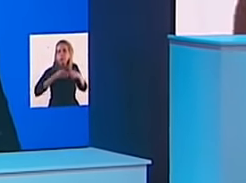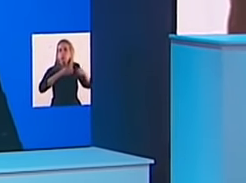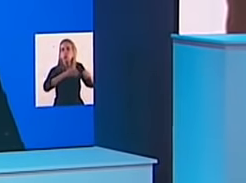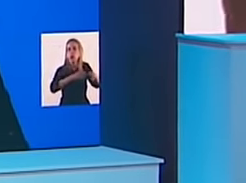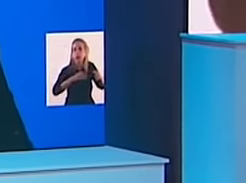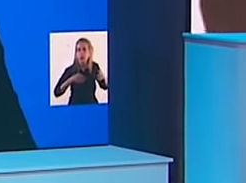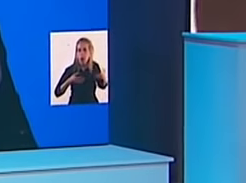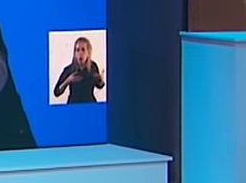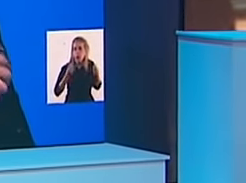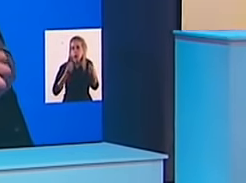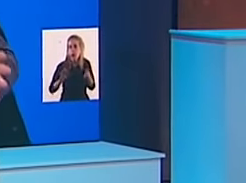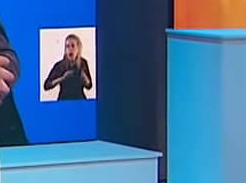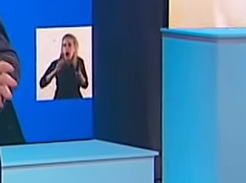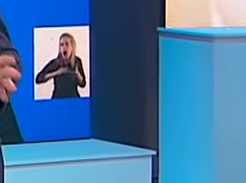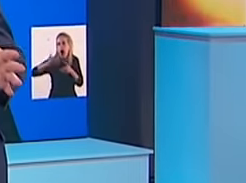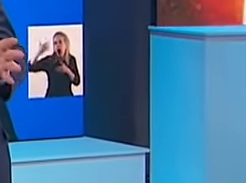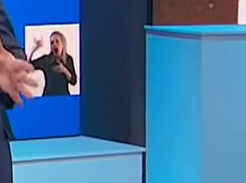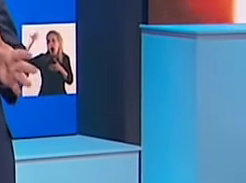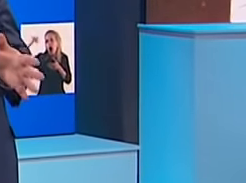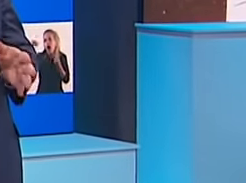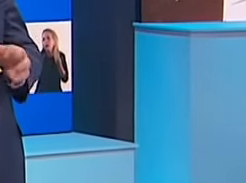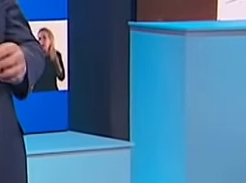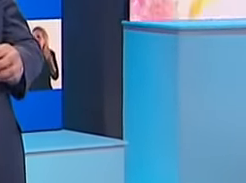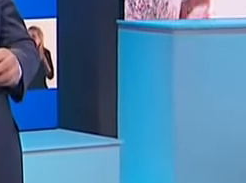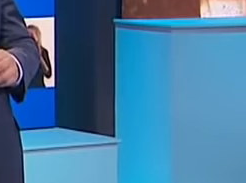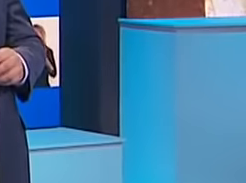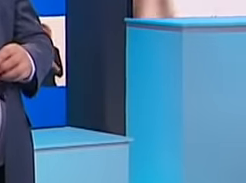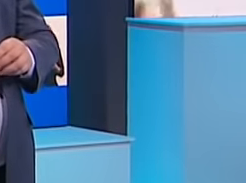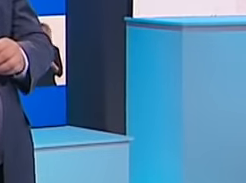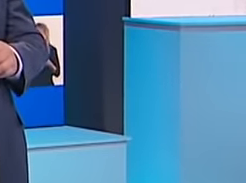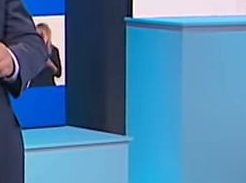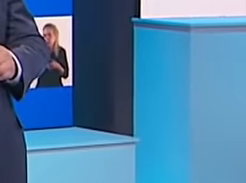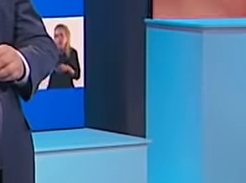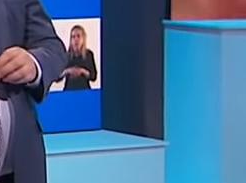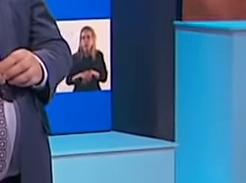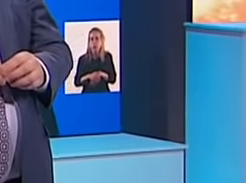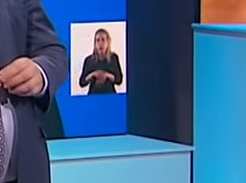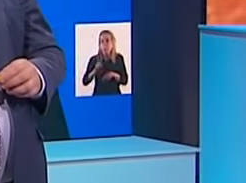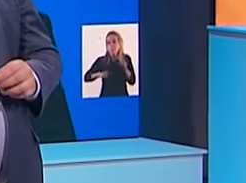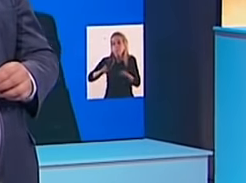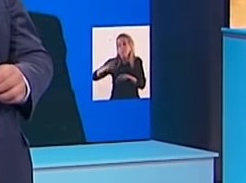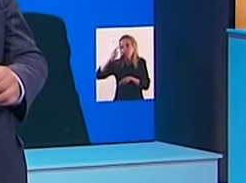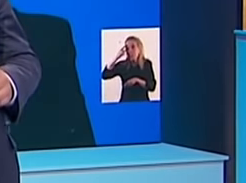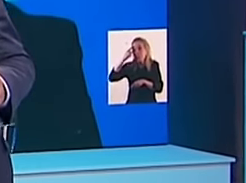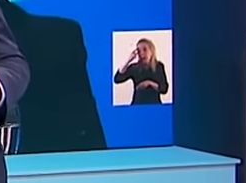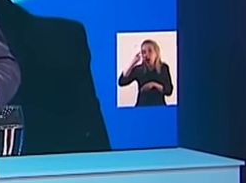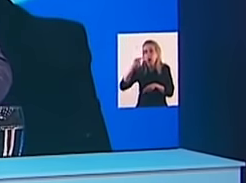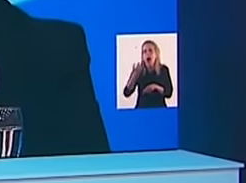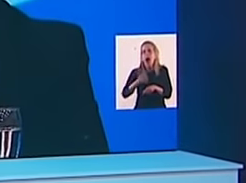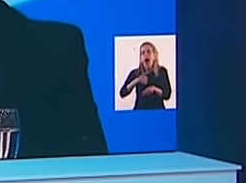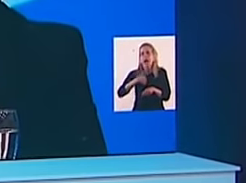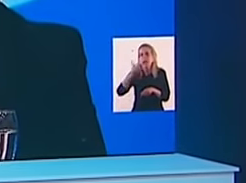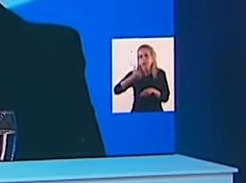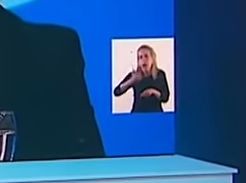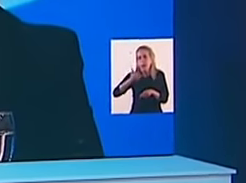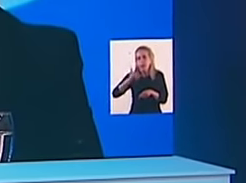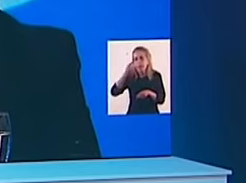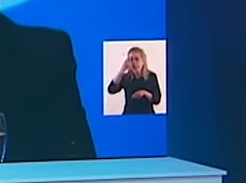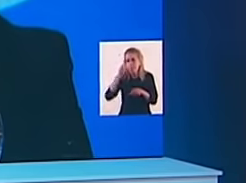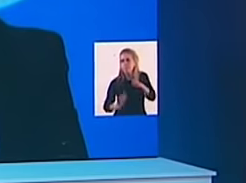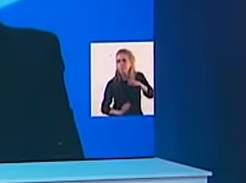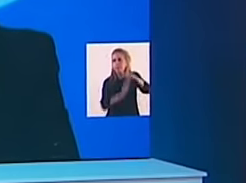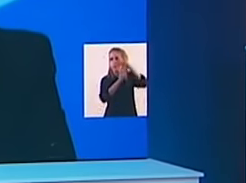mamá, Cristina Kirchner, sobre un tema crucial. ¿Qué hacer con Sergio Berni? El ministro de Seguridad bonaerense,